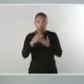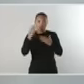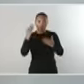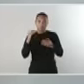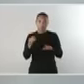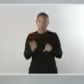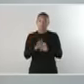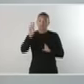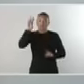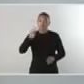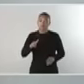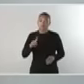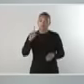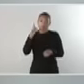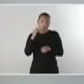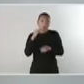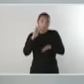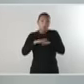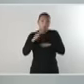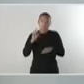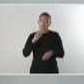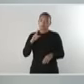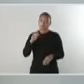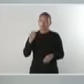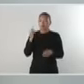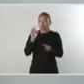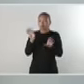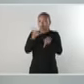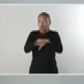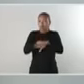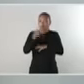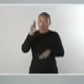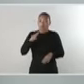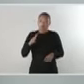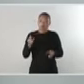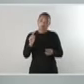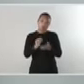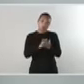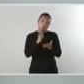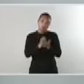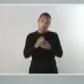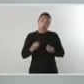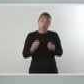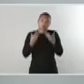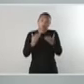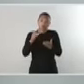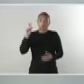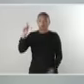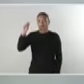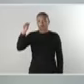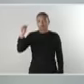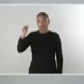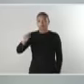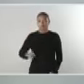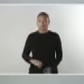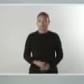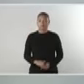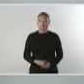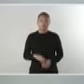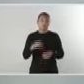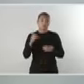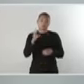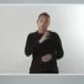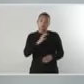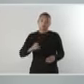la única alternativa de cambio verdadero para Tamaulipas es la que te ofrece el partido del trabajo los